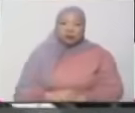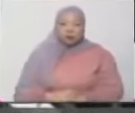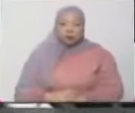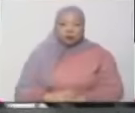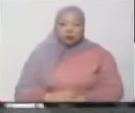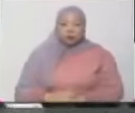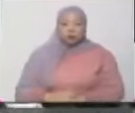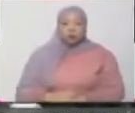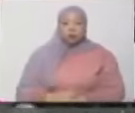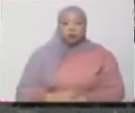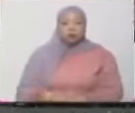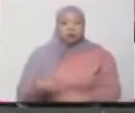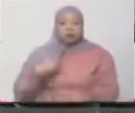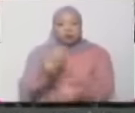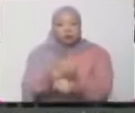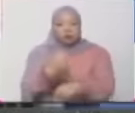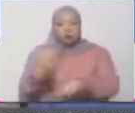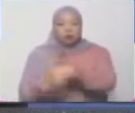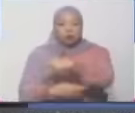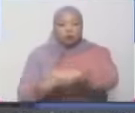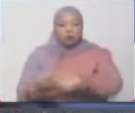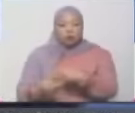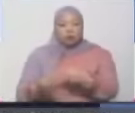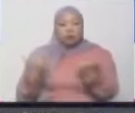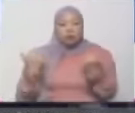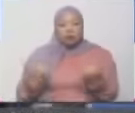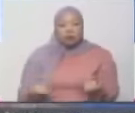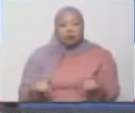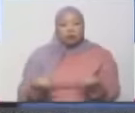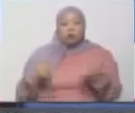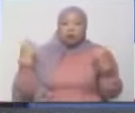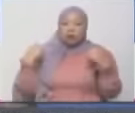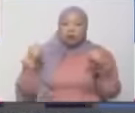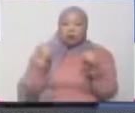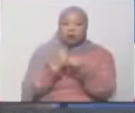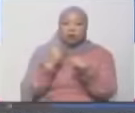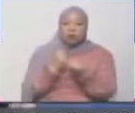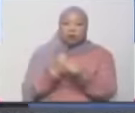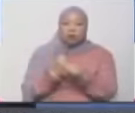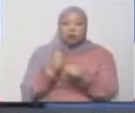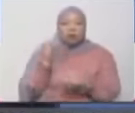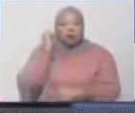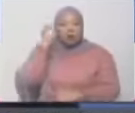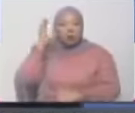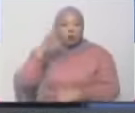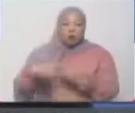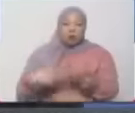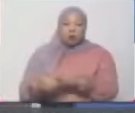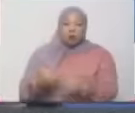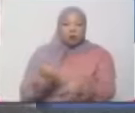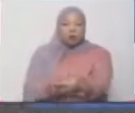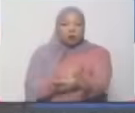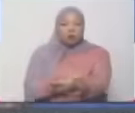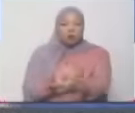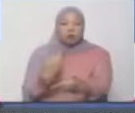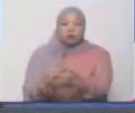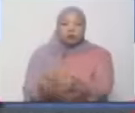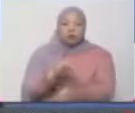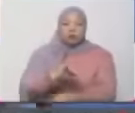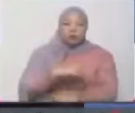que también es una conquista de la revolución, tiene una oportunidad de ser un eje articulador de las capacidades, como decía nuestro hermano Héctor Rodríguez, que tienen nuestras